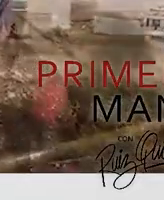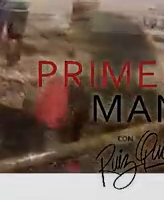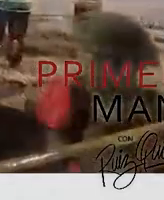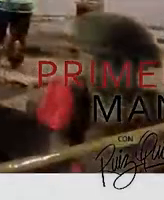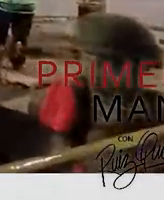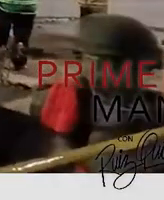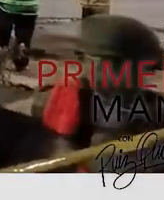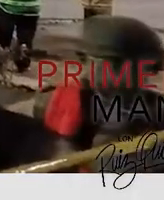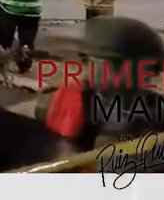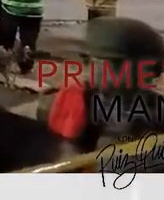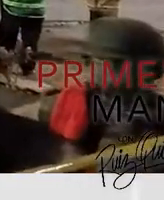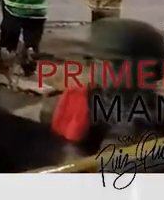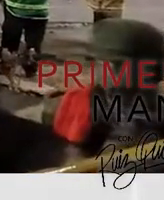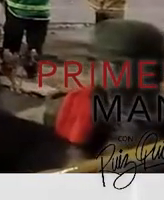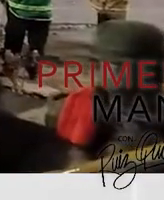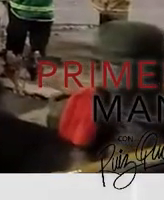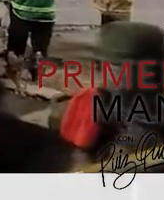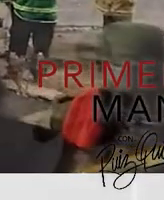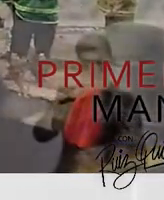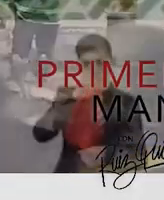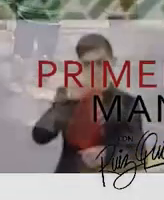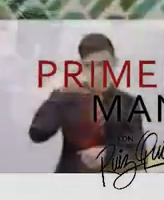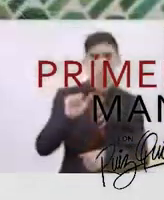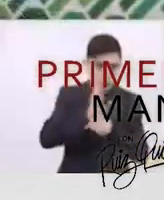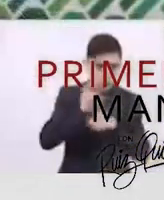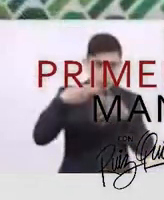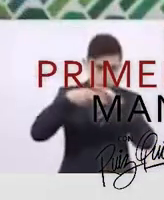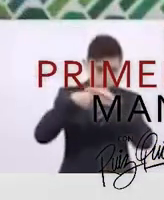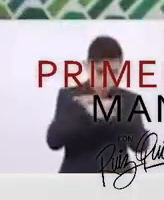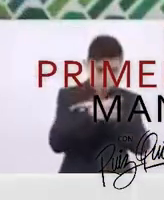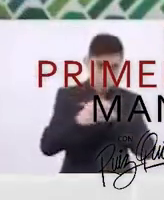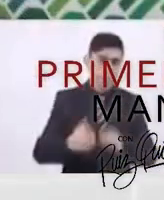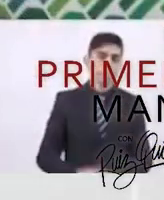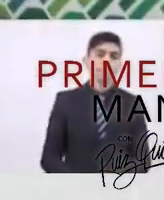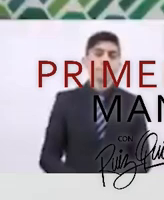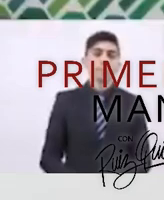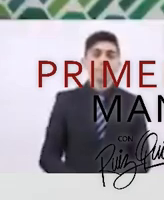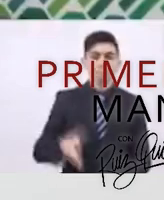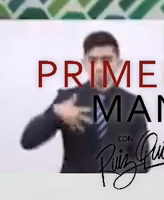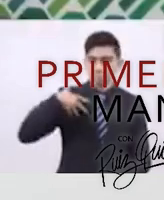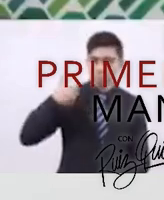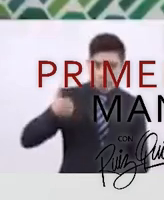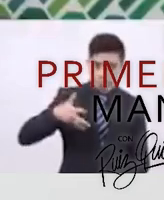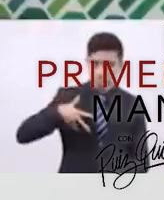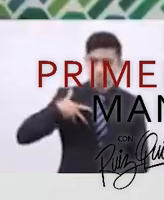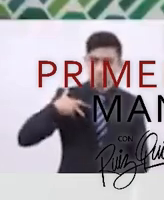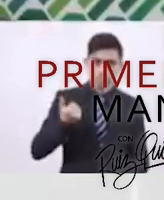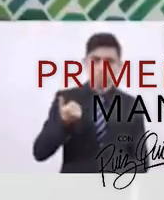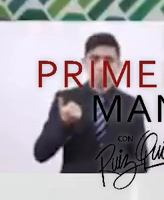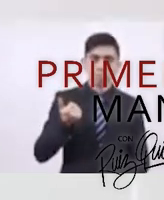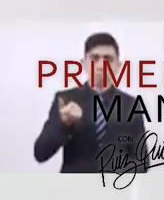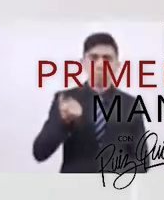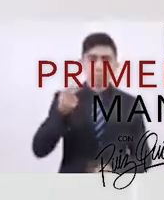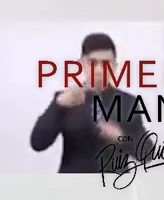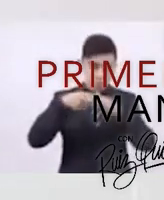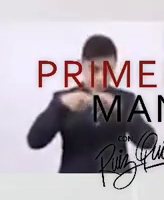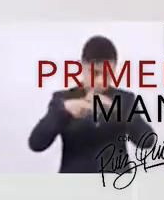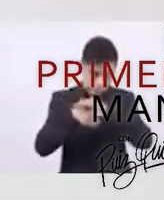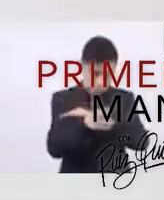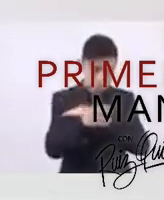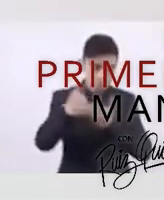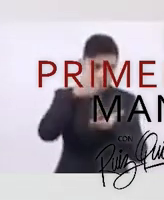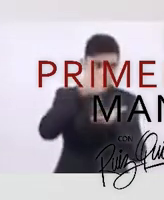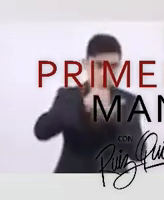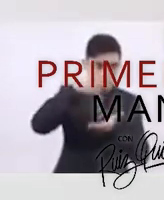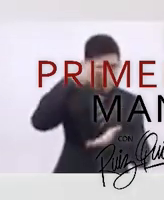de la línea 12 del metro, donde murieron 26 personas, Claudia Sheinbaum anunció que Florencia Serranía deja de ser directora del metro y